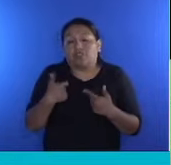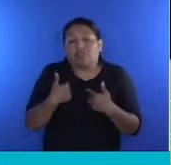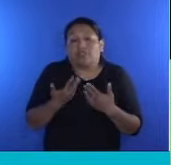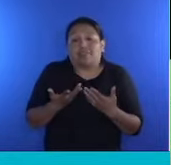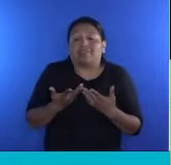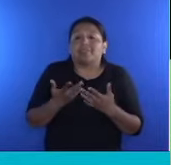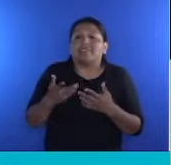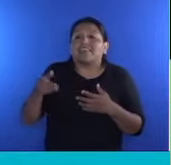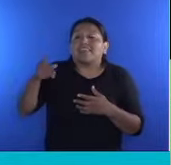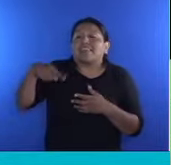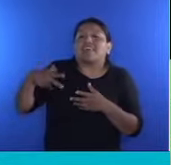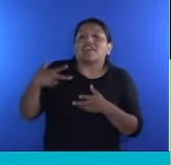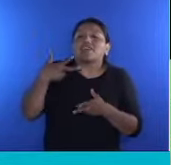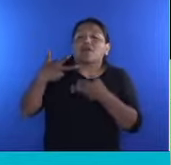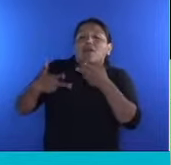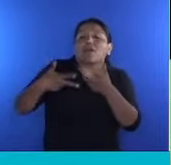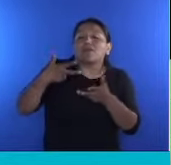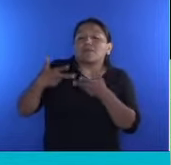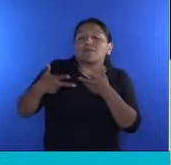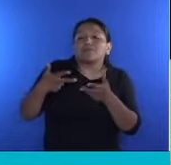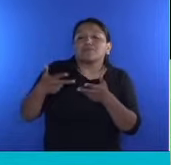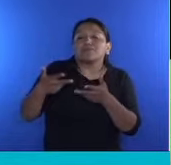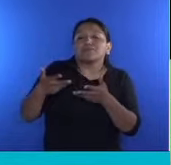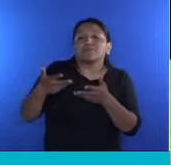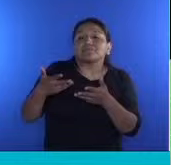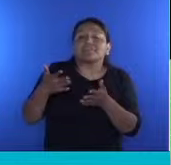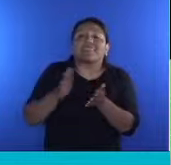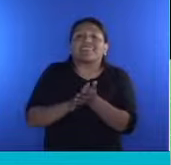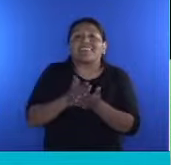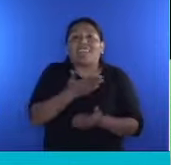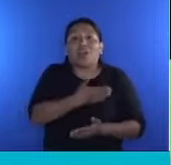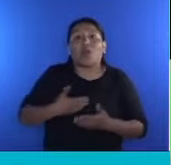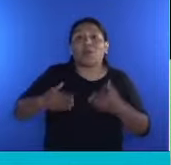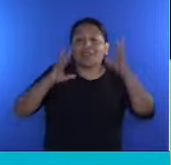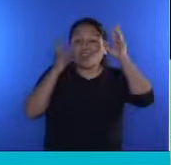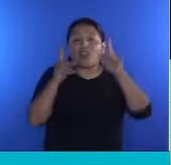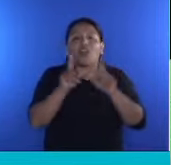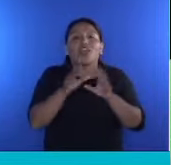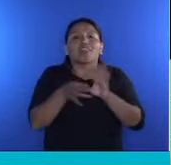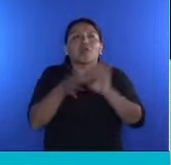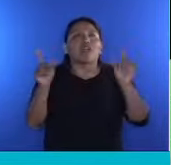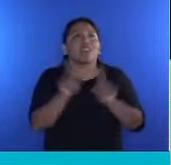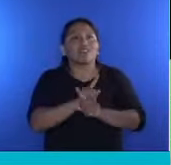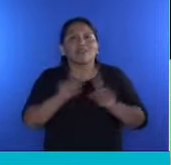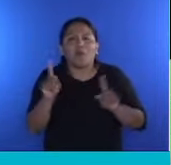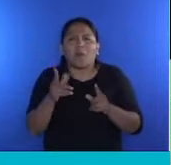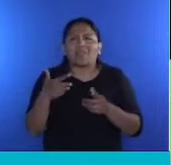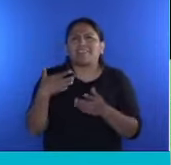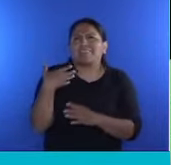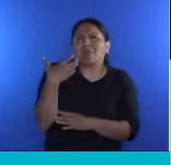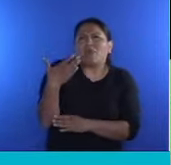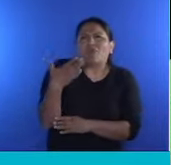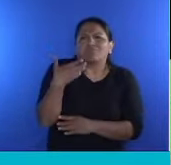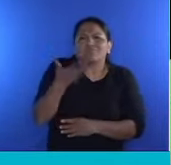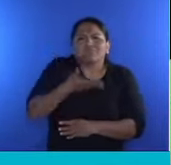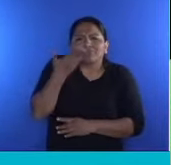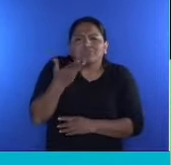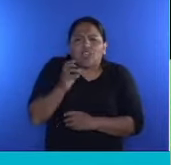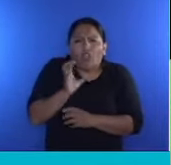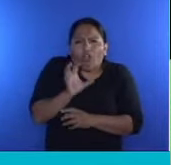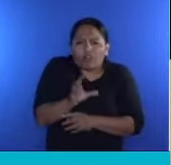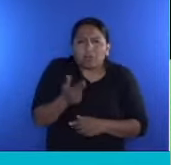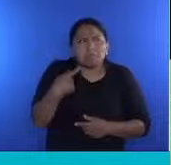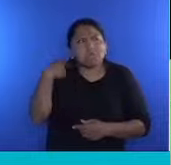habló de que el gobierno de Milei no era democrático, que tenemos discursos de odio. Y yo me pregunto de